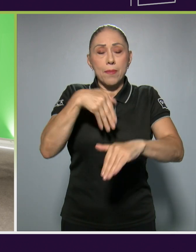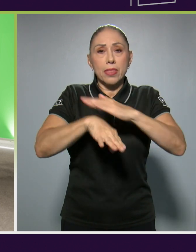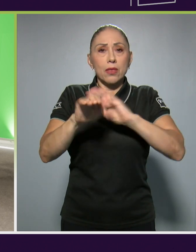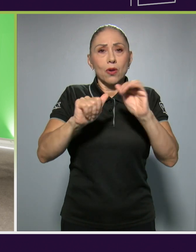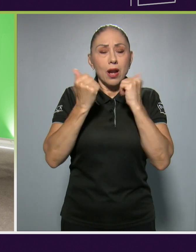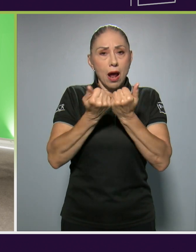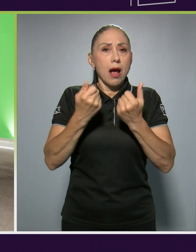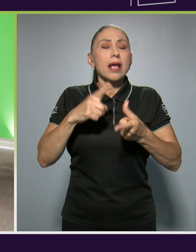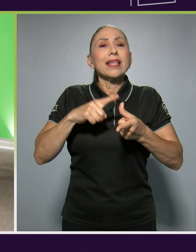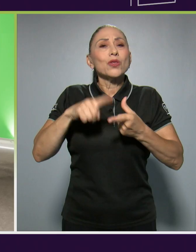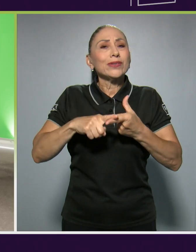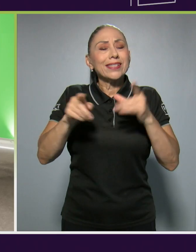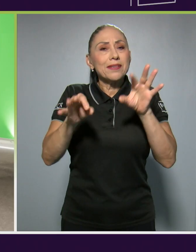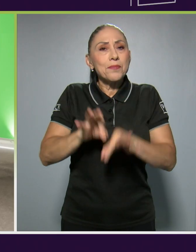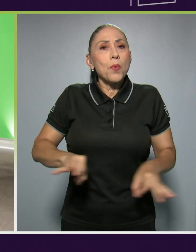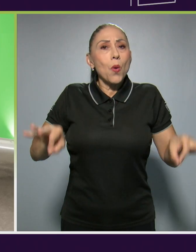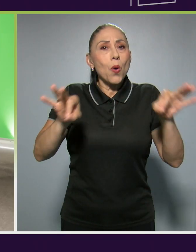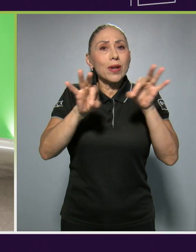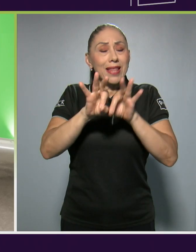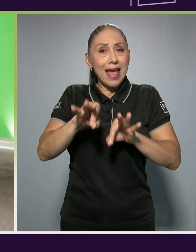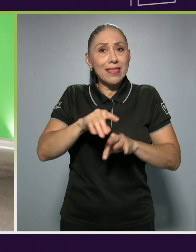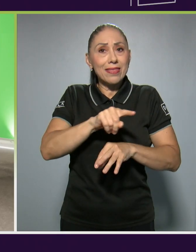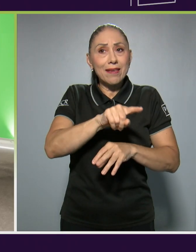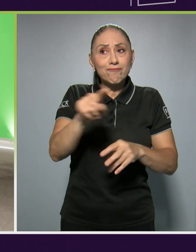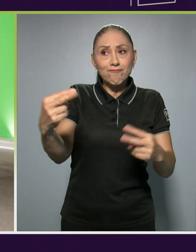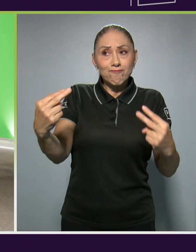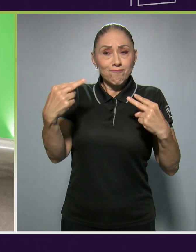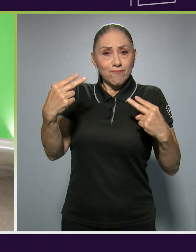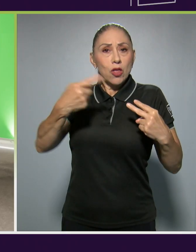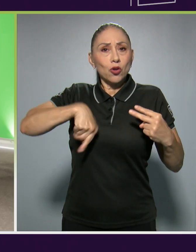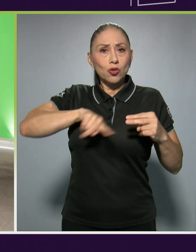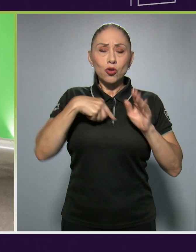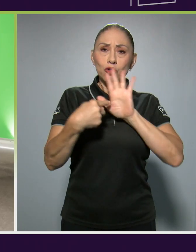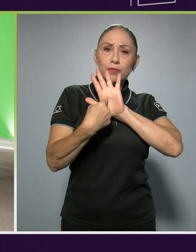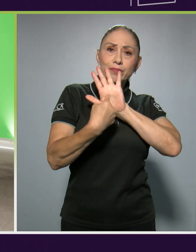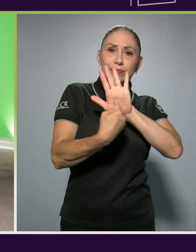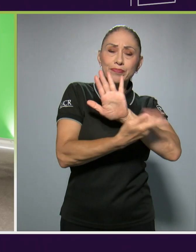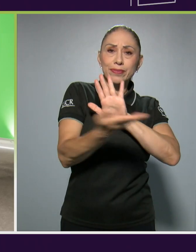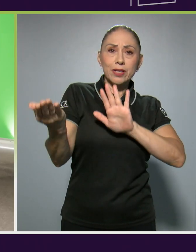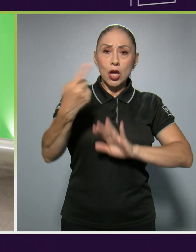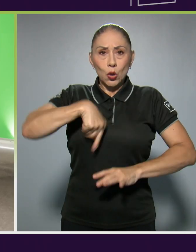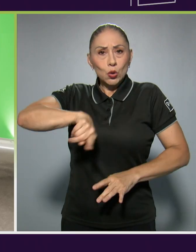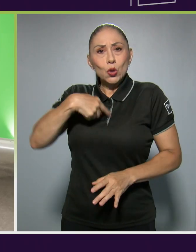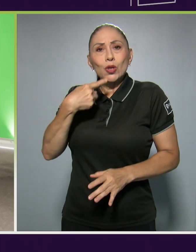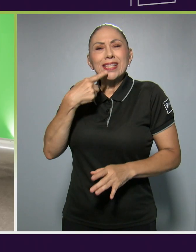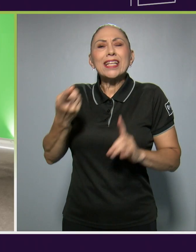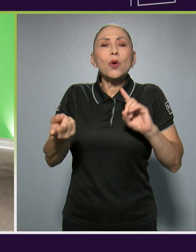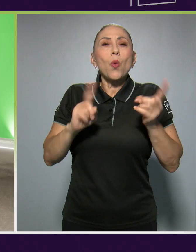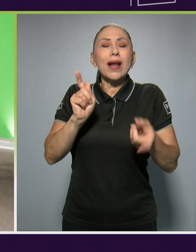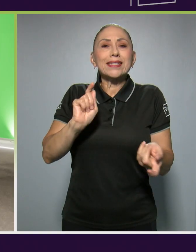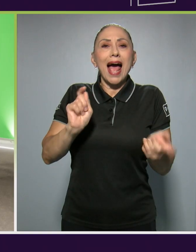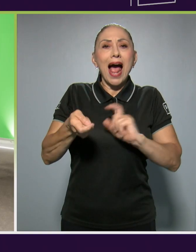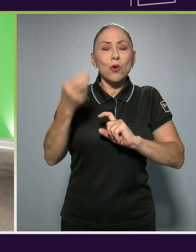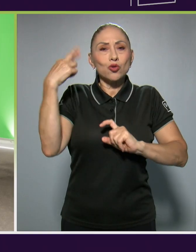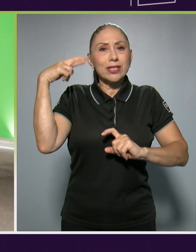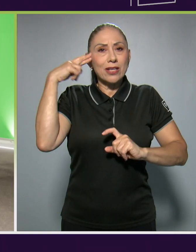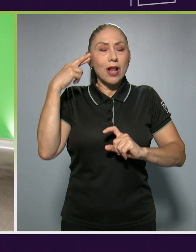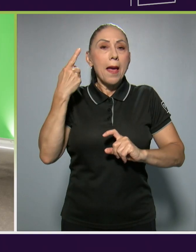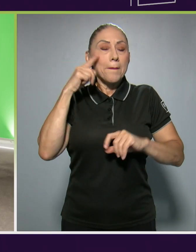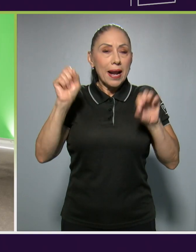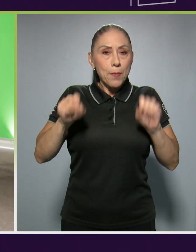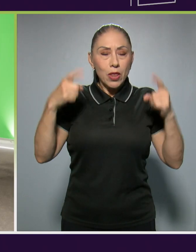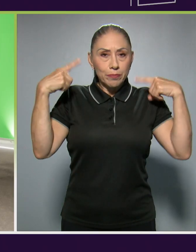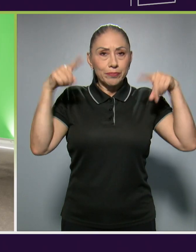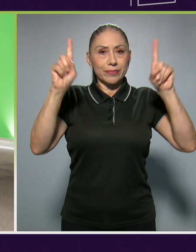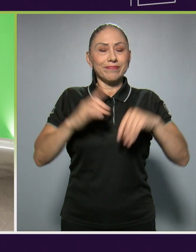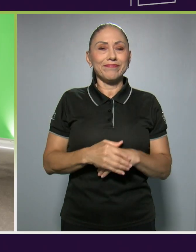como hacernos visibles, decir cuáles son nuestros ajustes razonables para poder hacerlos realidad.